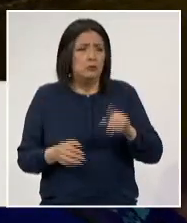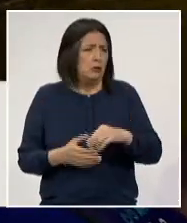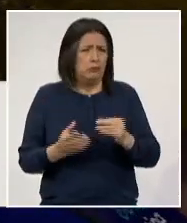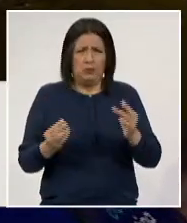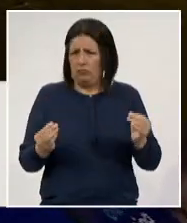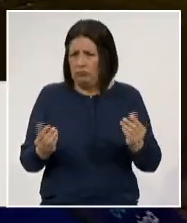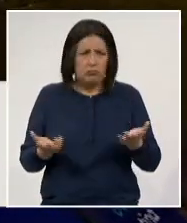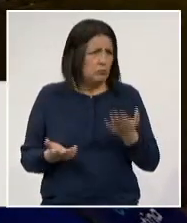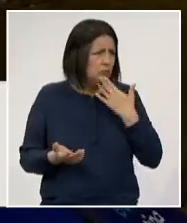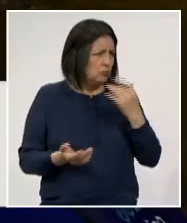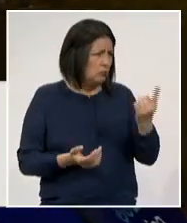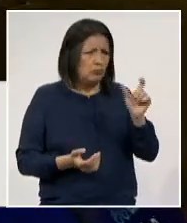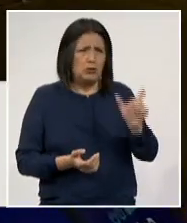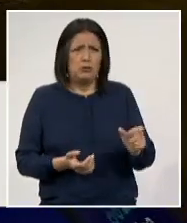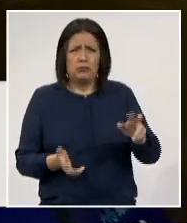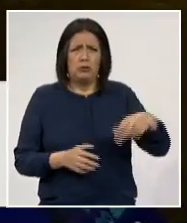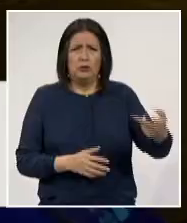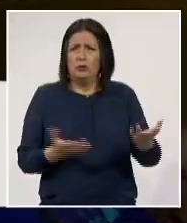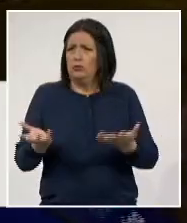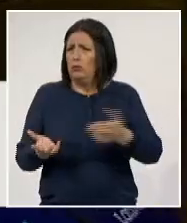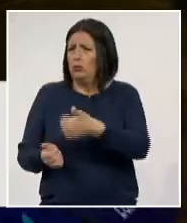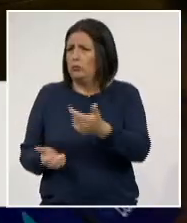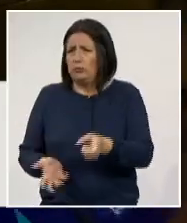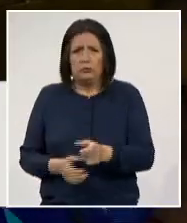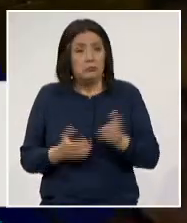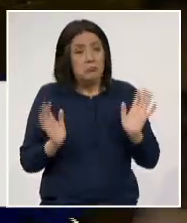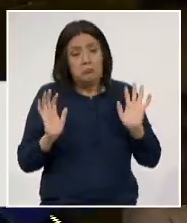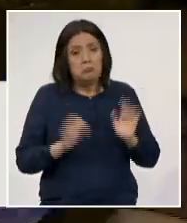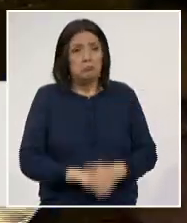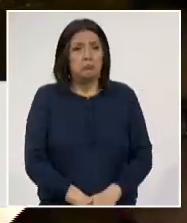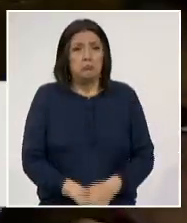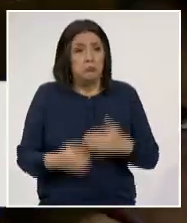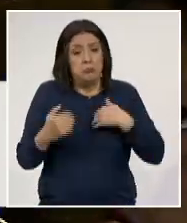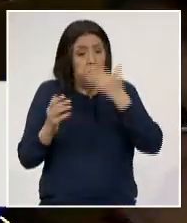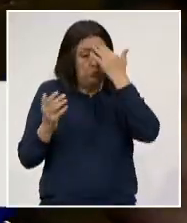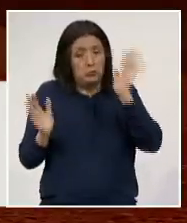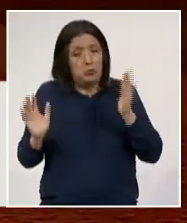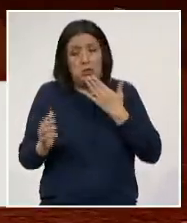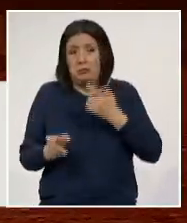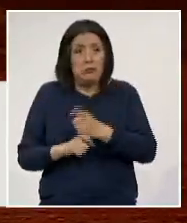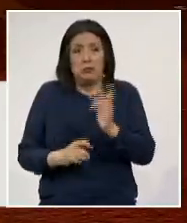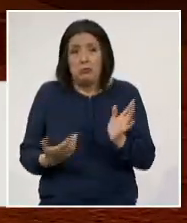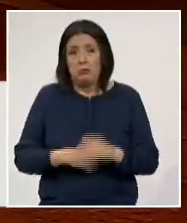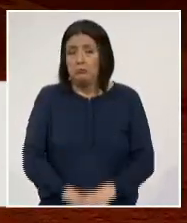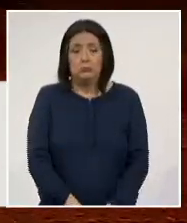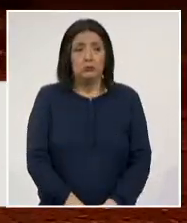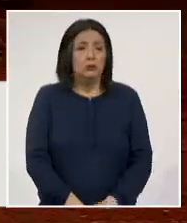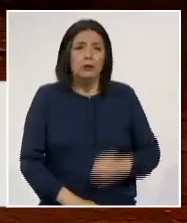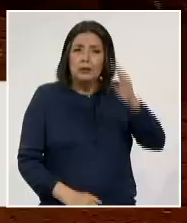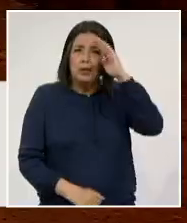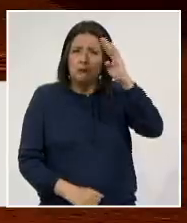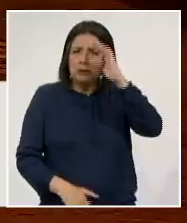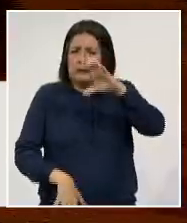varios. Pero solo hay un tipo tirado. ¿Dónde están los demás? Y ya de ahí, no sé a quién más habrán herido. La policía